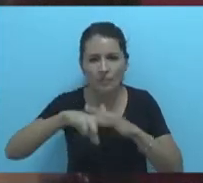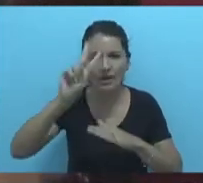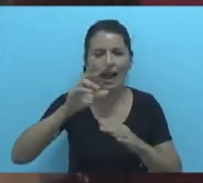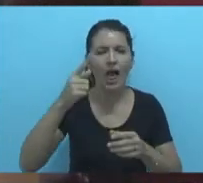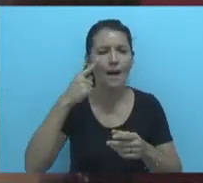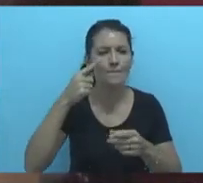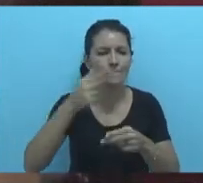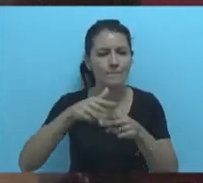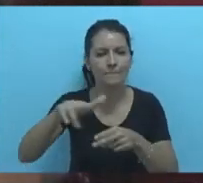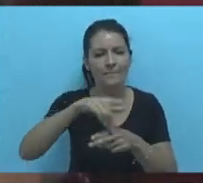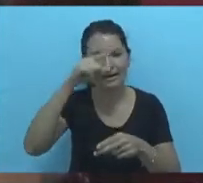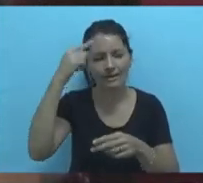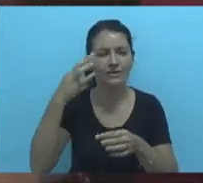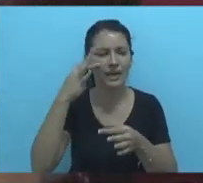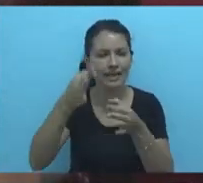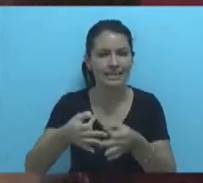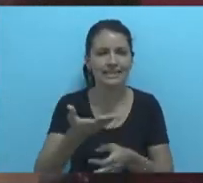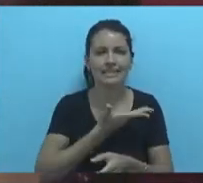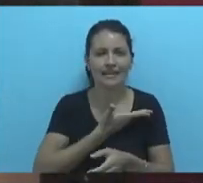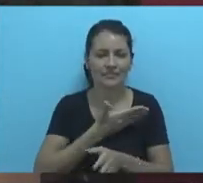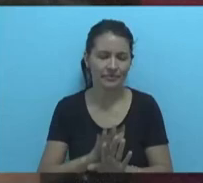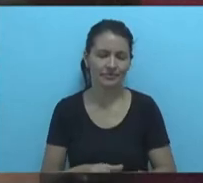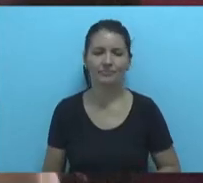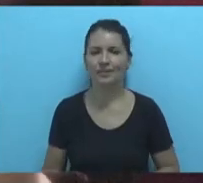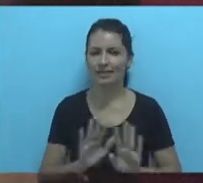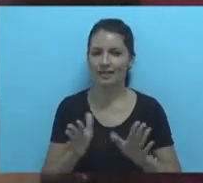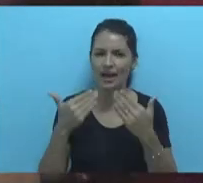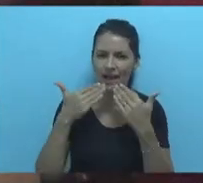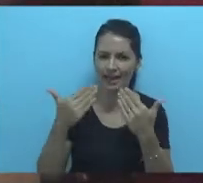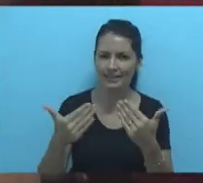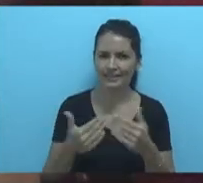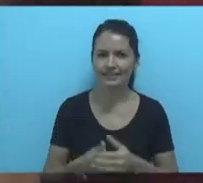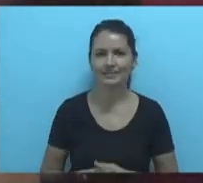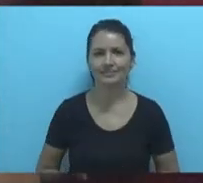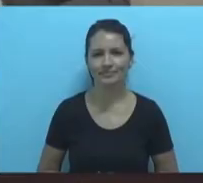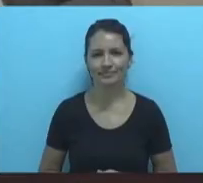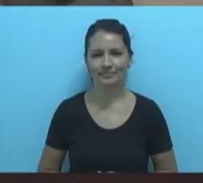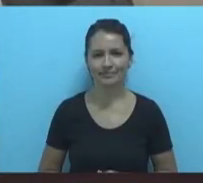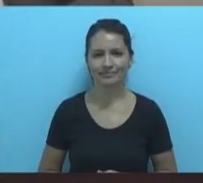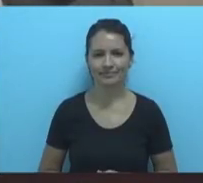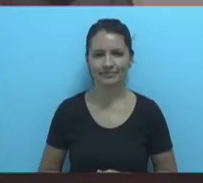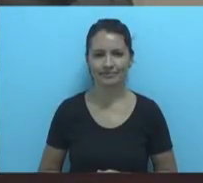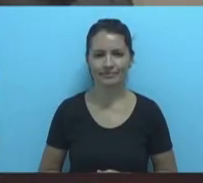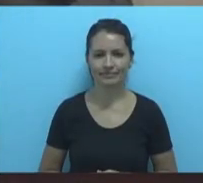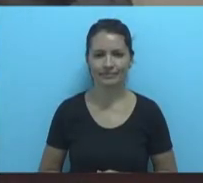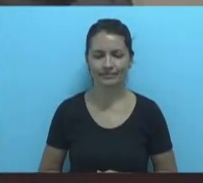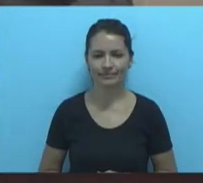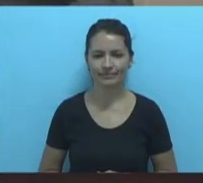de Santa Fe. Nada más y muchas gracias. Gracias, diputada. Tiene la palabra el diputado Oscar